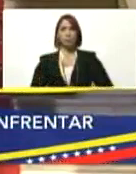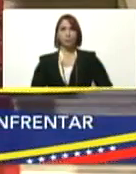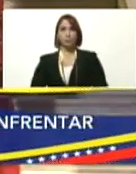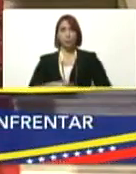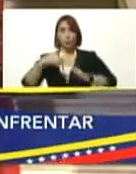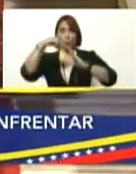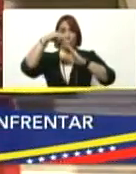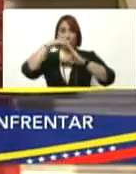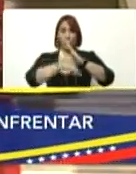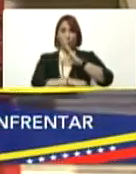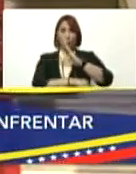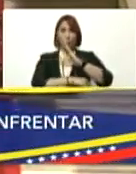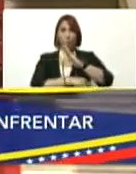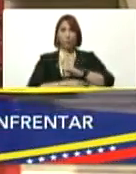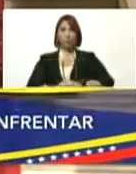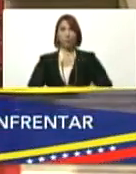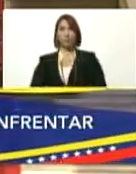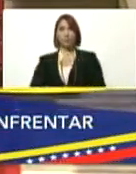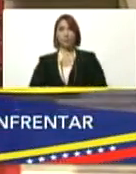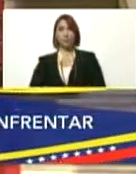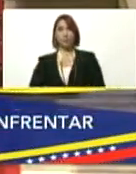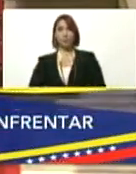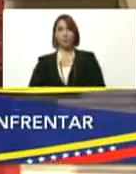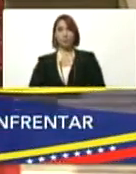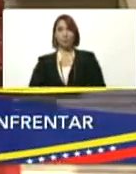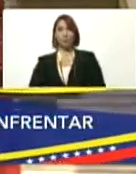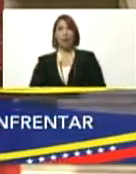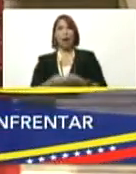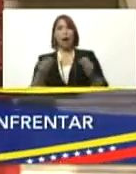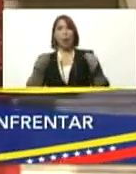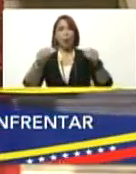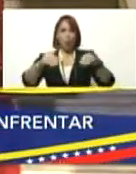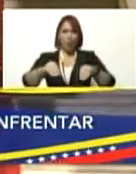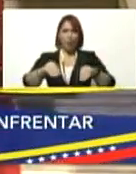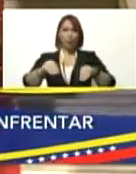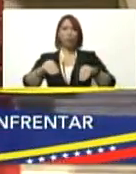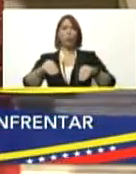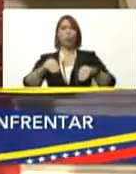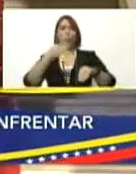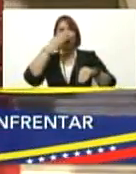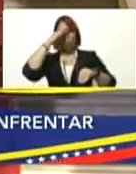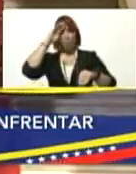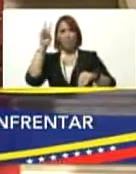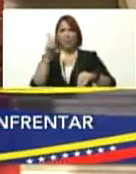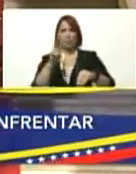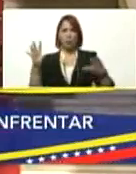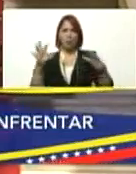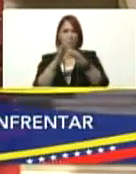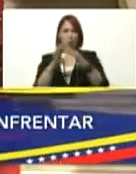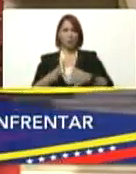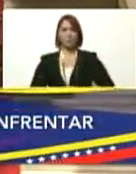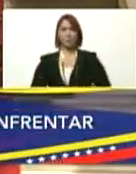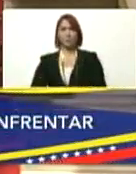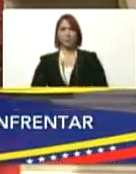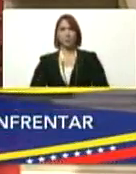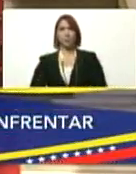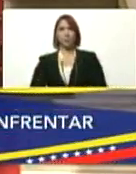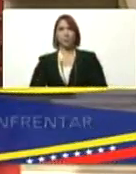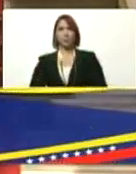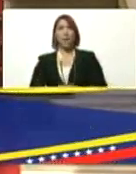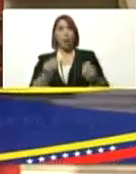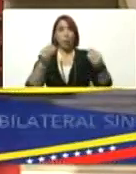profunda de el mapa de cooperación entre Cuba y Venezuela. Vamos a una refundación del mapa de